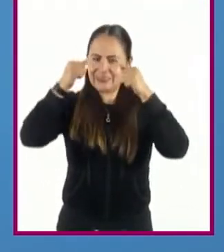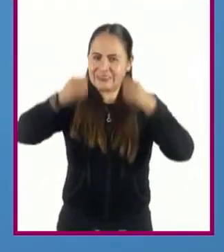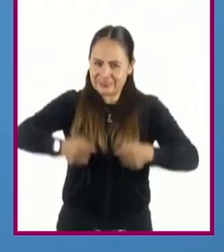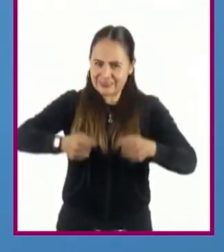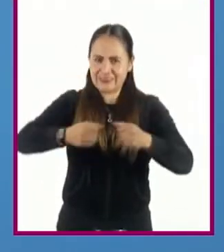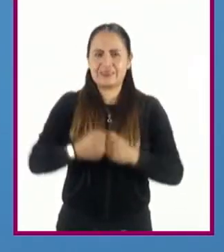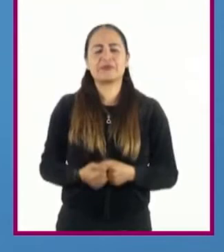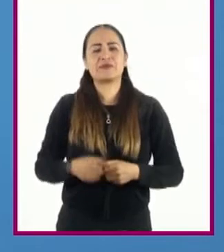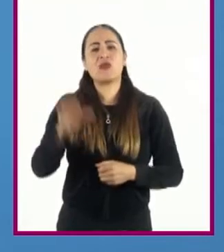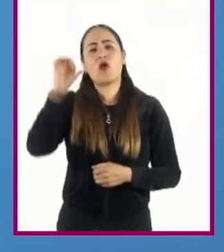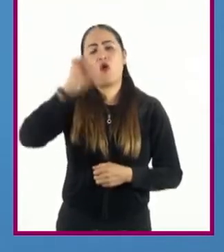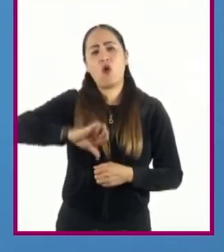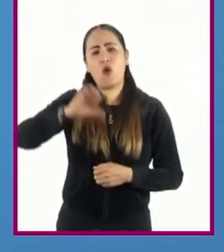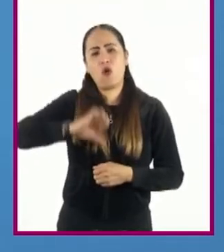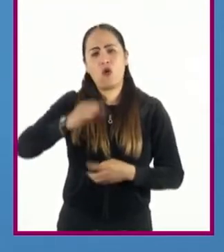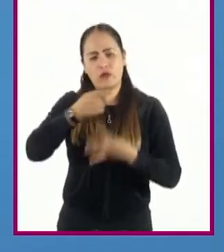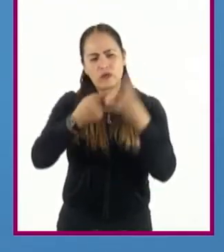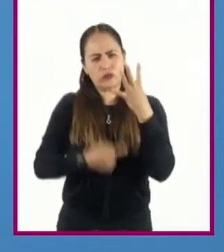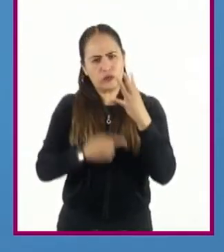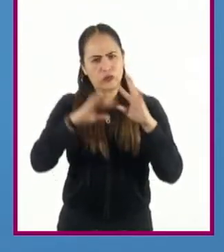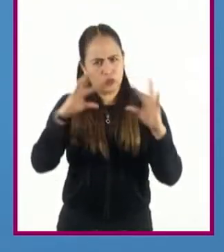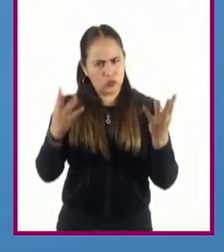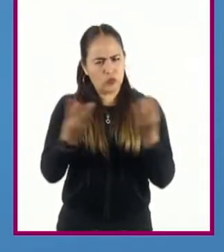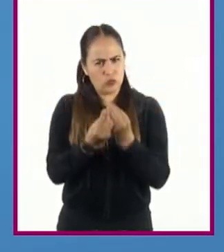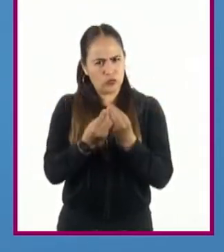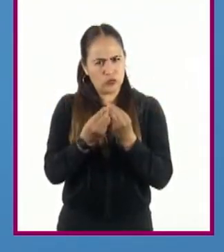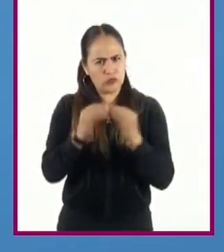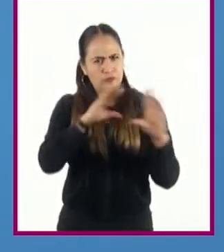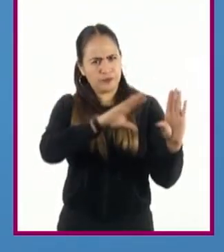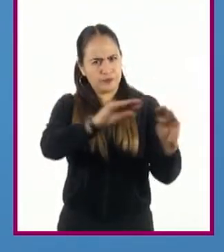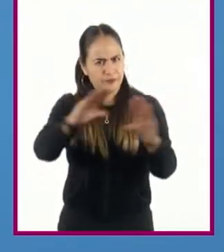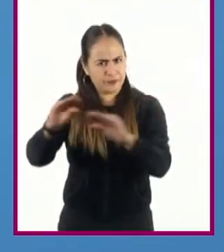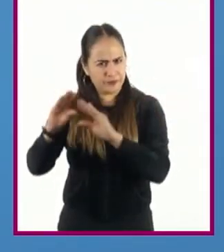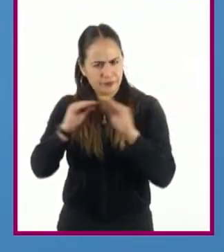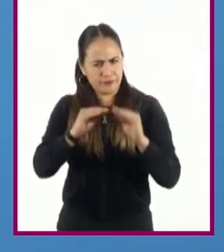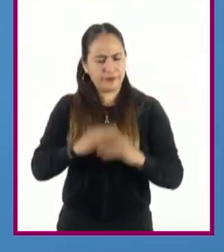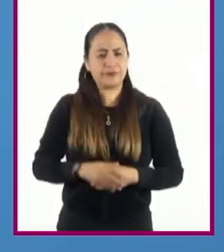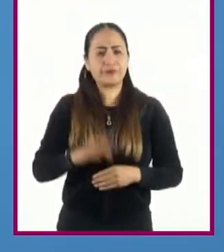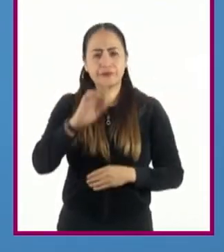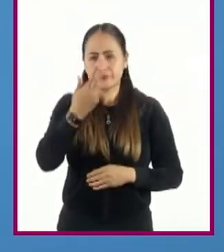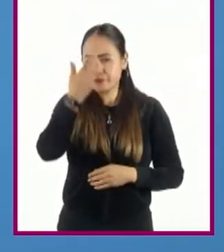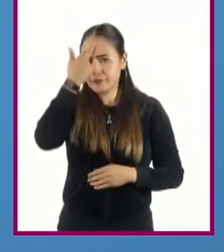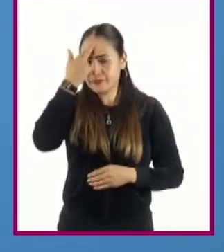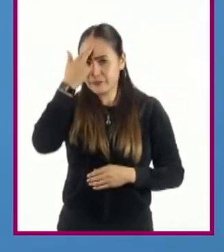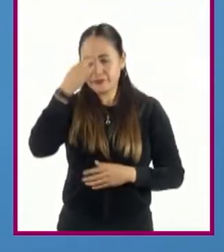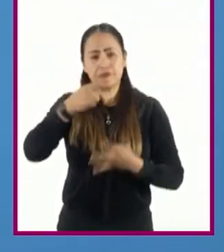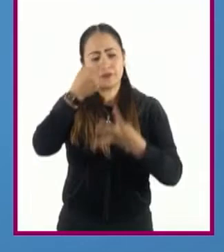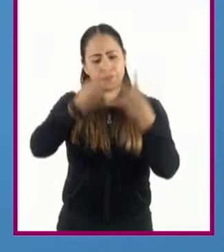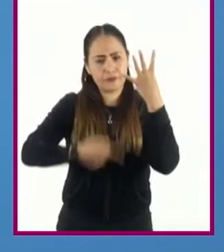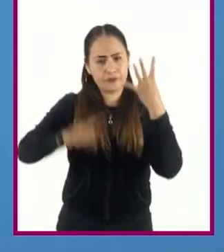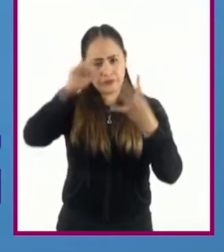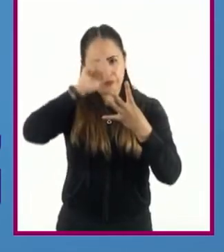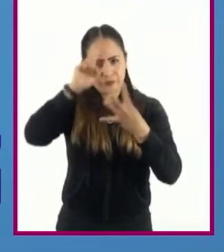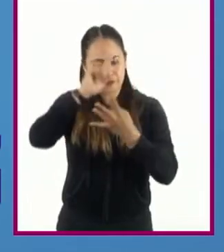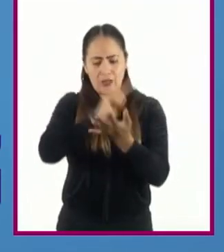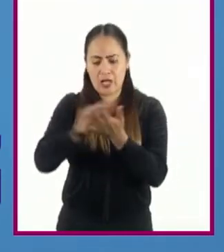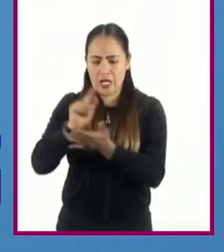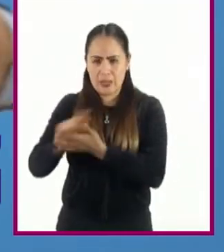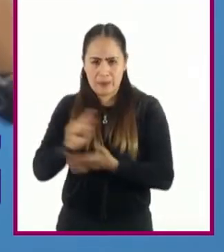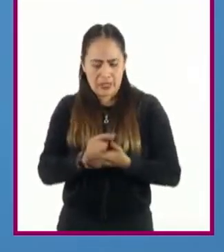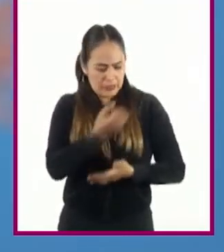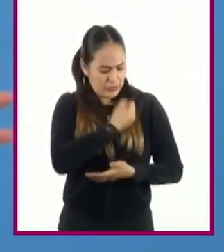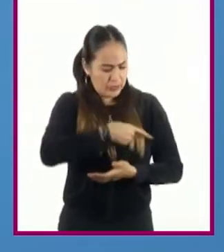información que analizaremos de forma conjunta. Recuerden que es importante mantener los hábitos de higiene para cuidar su